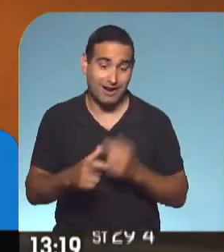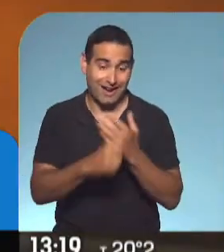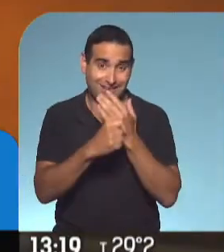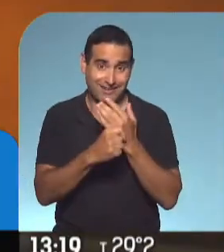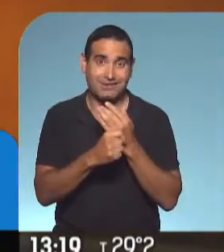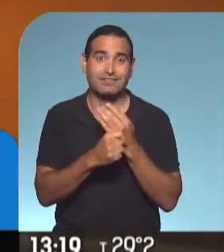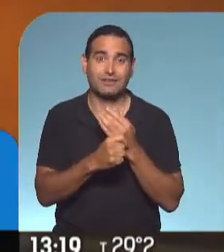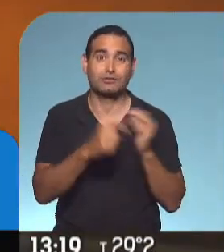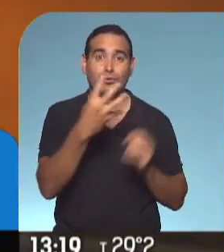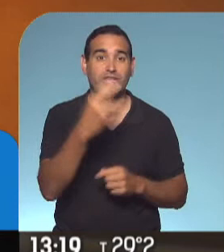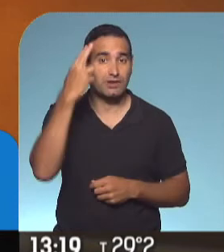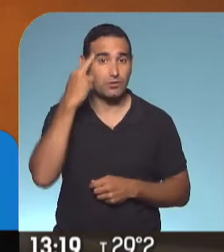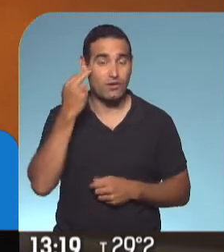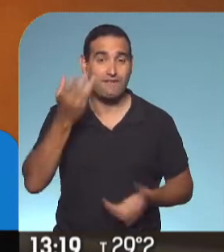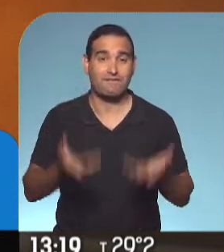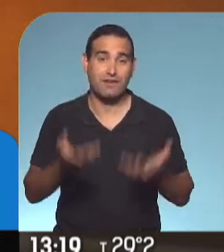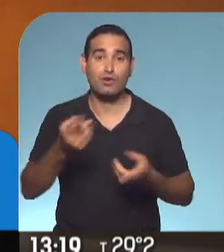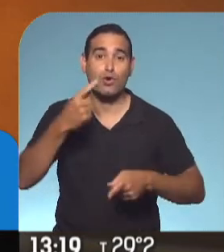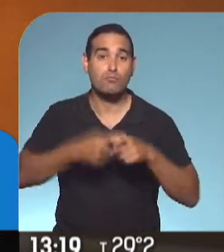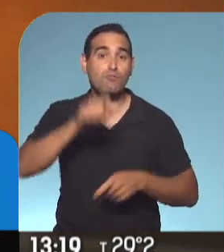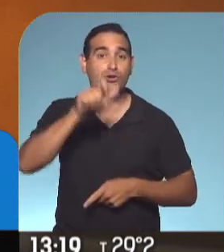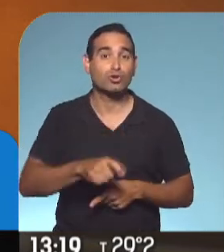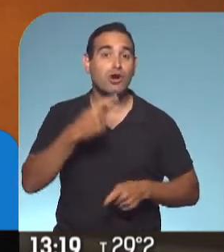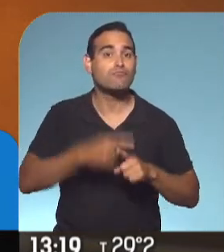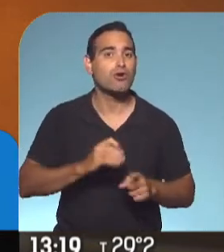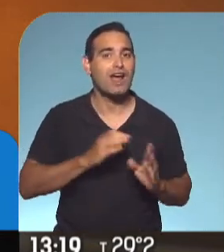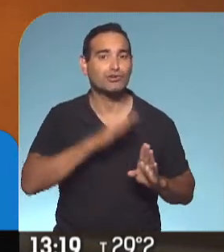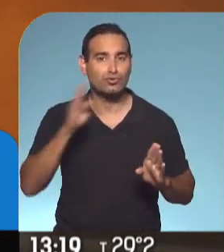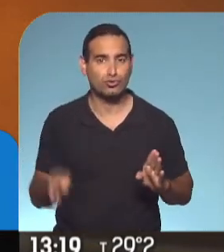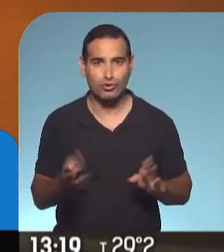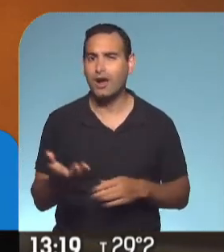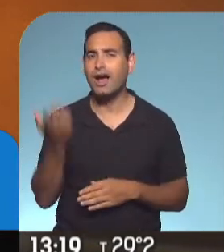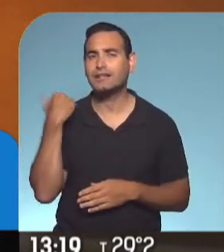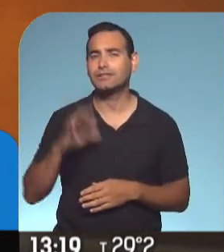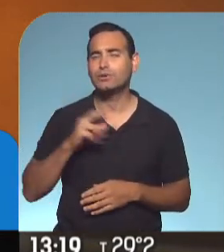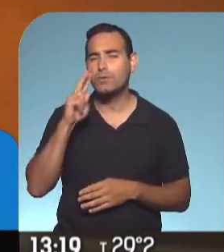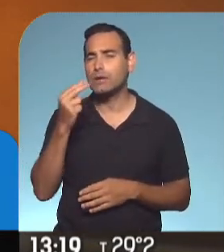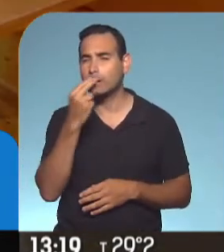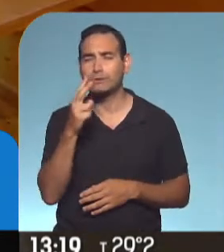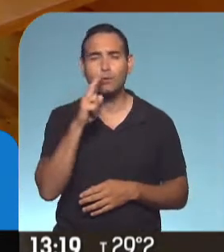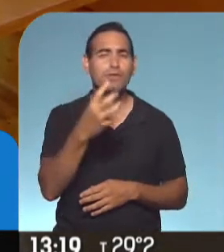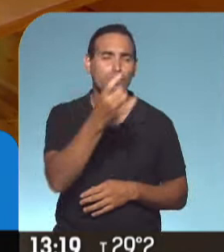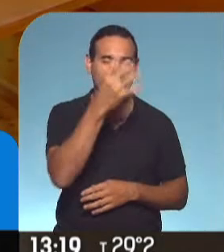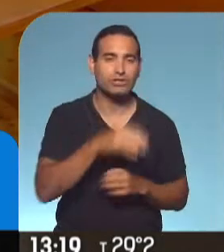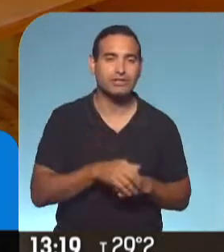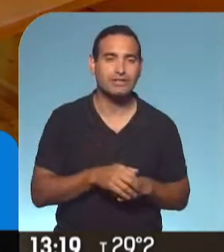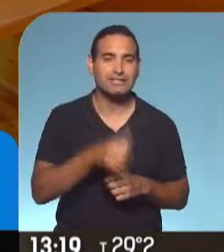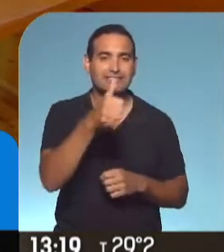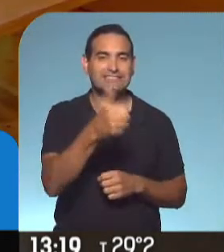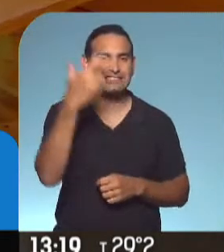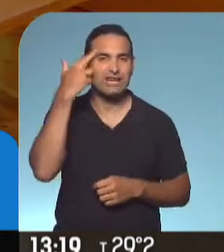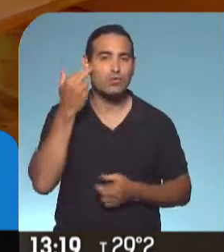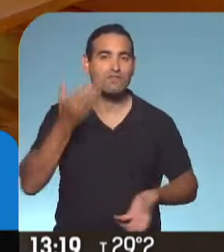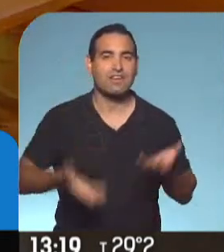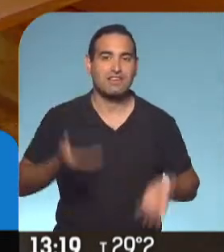primeros meses existen 49 kilos por persona por año saben cuánto estaba en 2011 2012 69